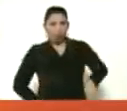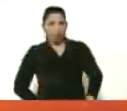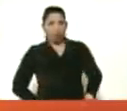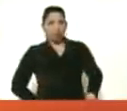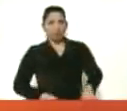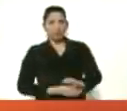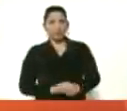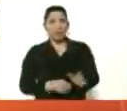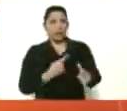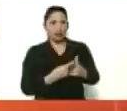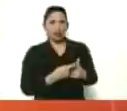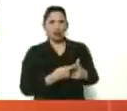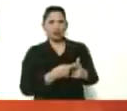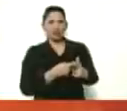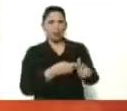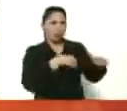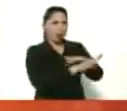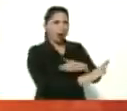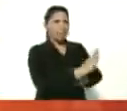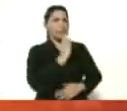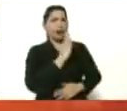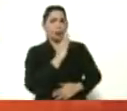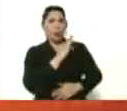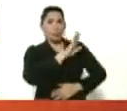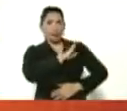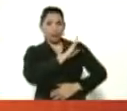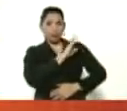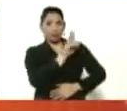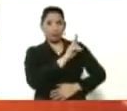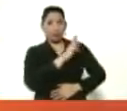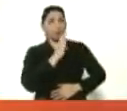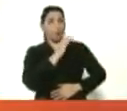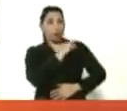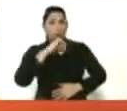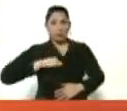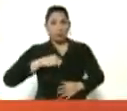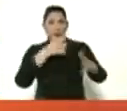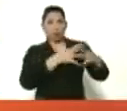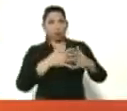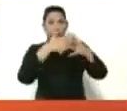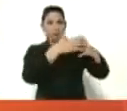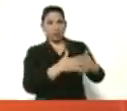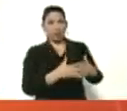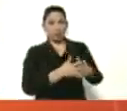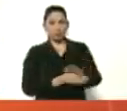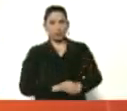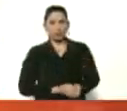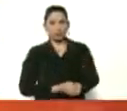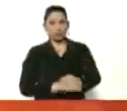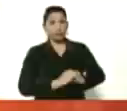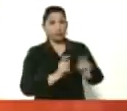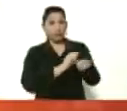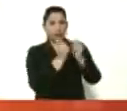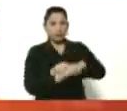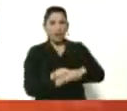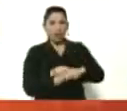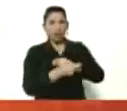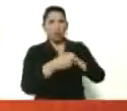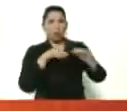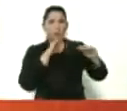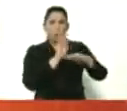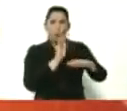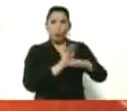una cuenta que le pertenece a Venezuela en un banco privado norteamericano que fue pasado a la Reserva Federal, pues